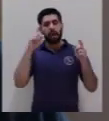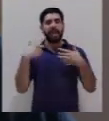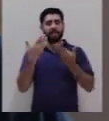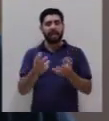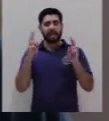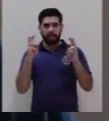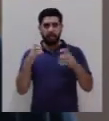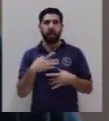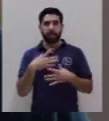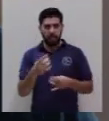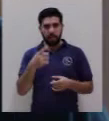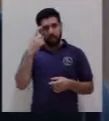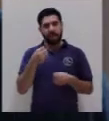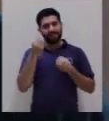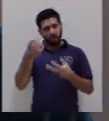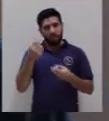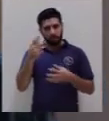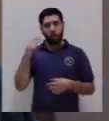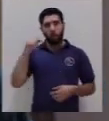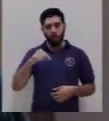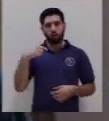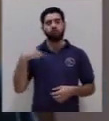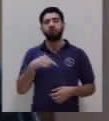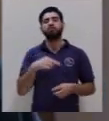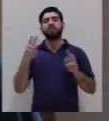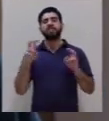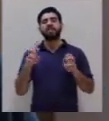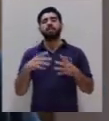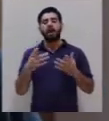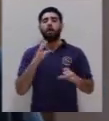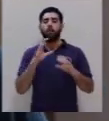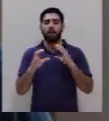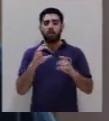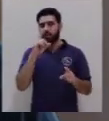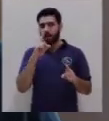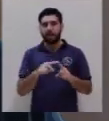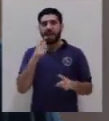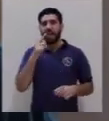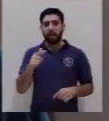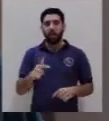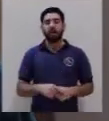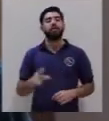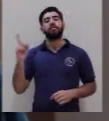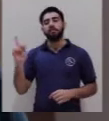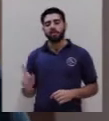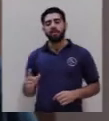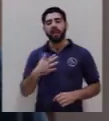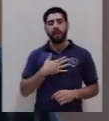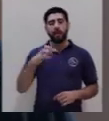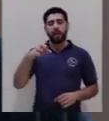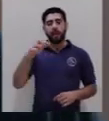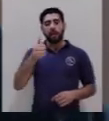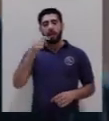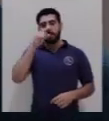puedan ir utilizando esa información que nosotros les damos aquí en este programa. Hoy estaremos hablando de comunicación y lenguaje y es por eso de que tenemos en el set